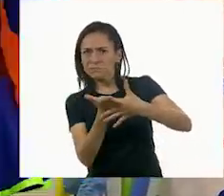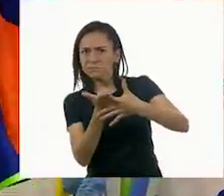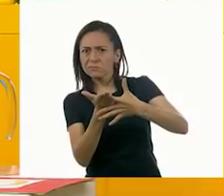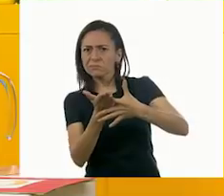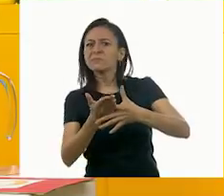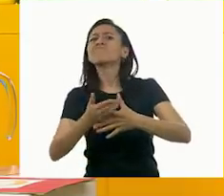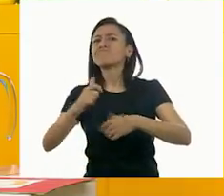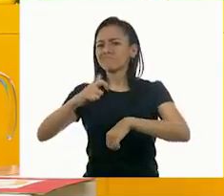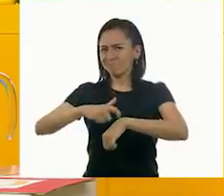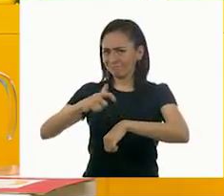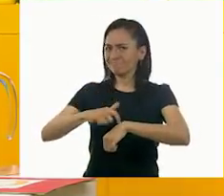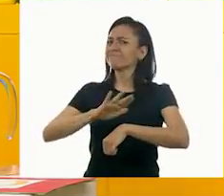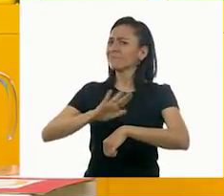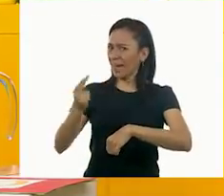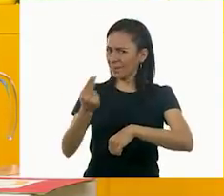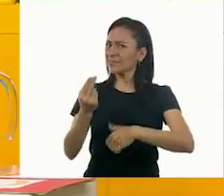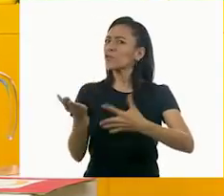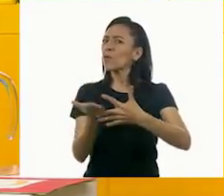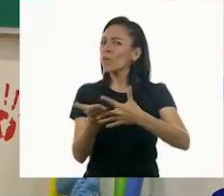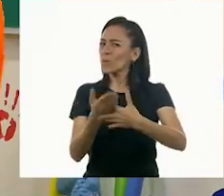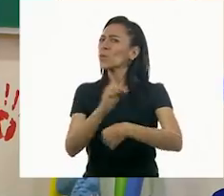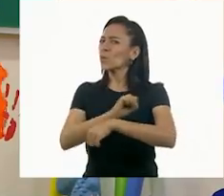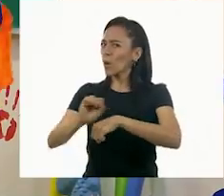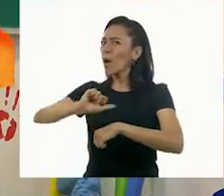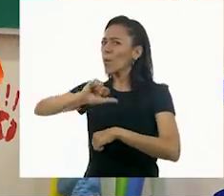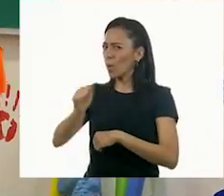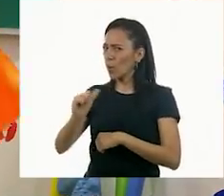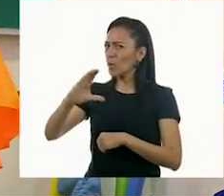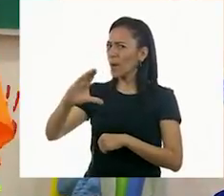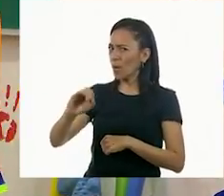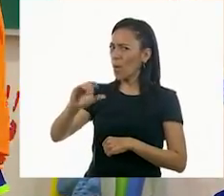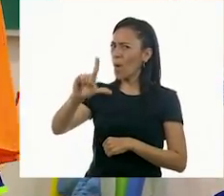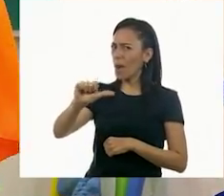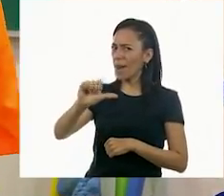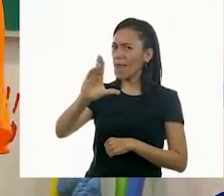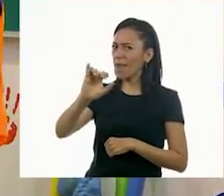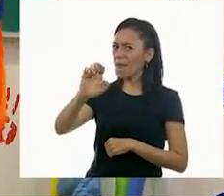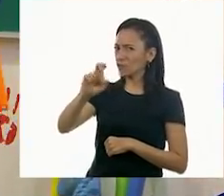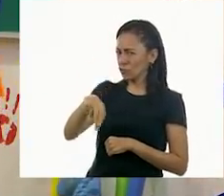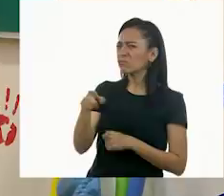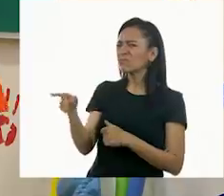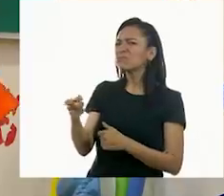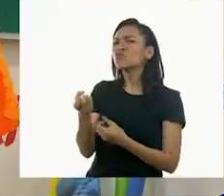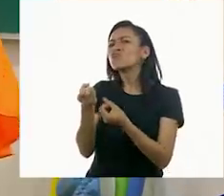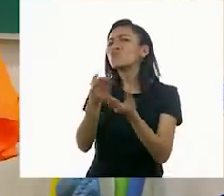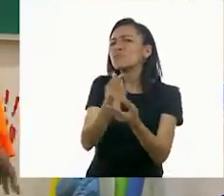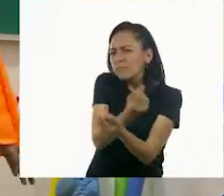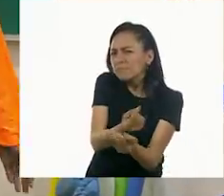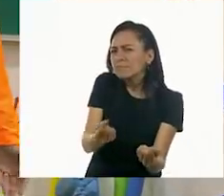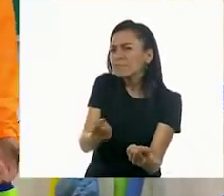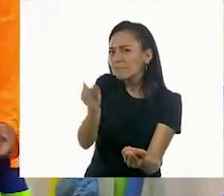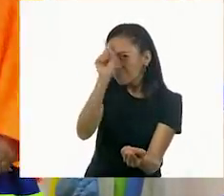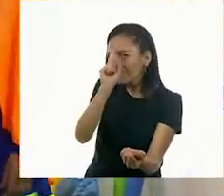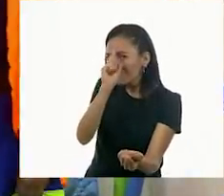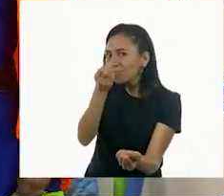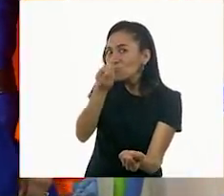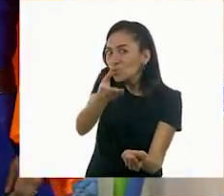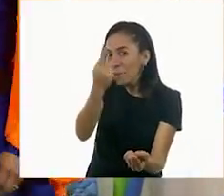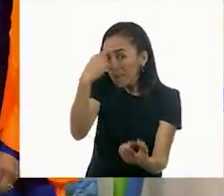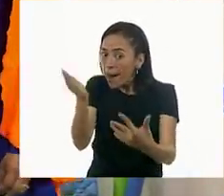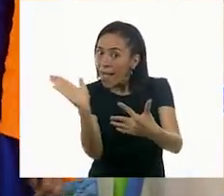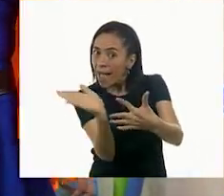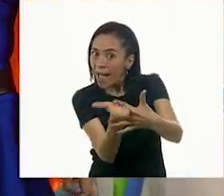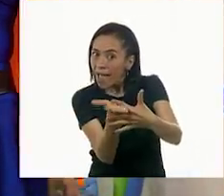¿Tú les tienes a algunos de nuestros niños algunas recomendaciones para su colación? Porque recuerden que